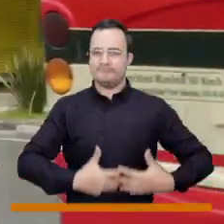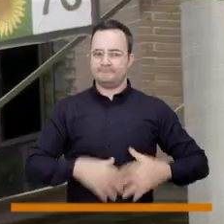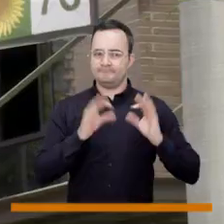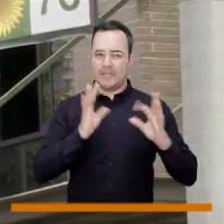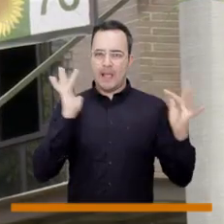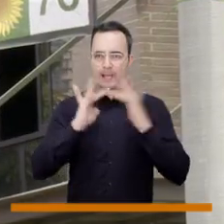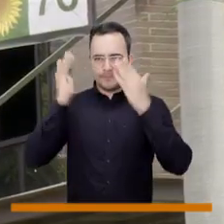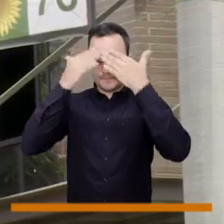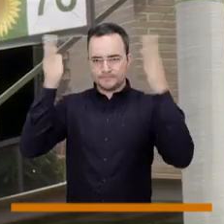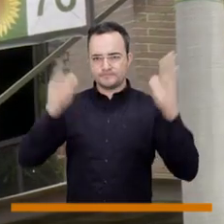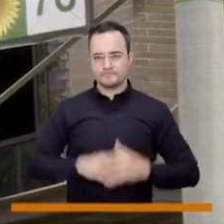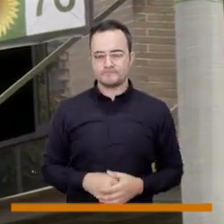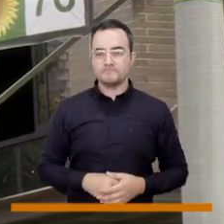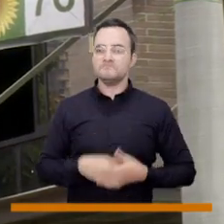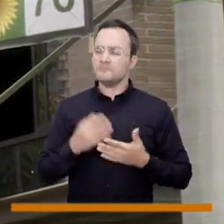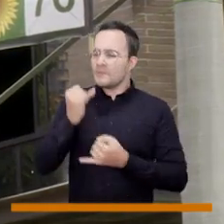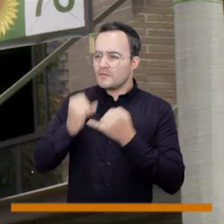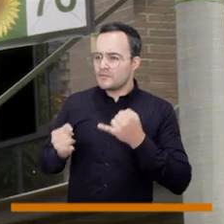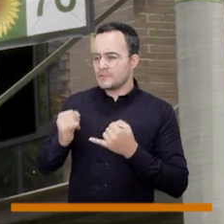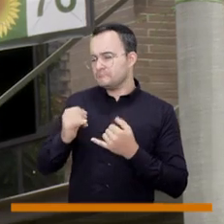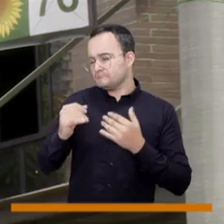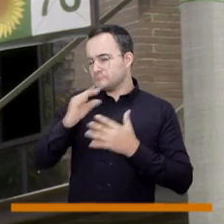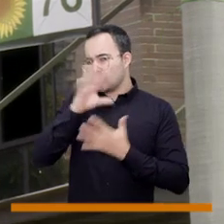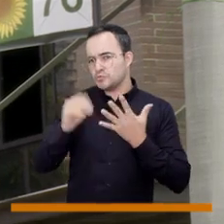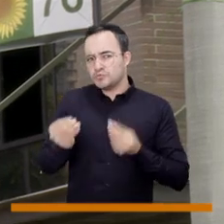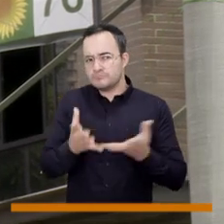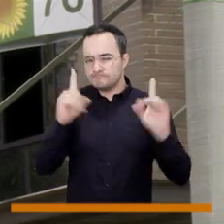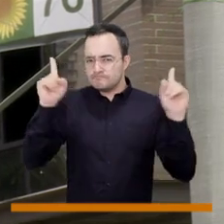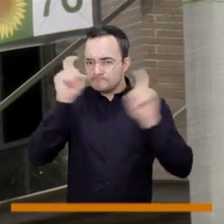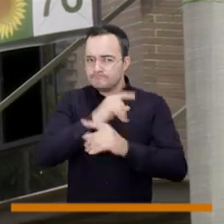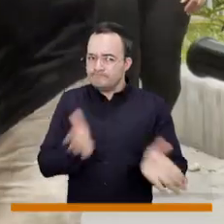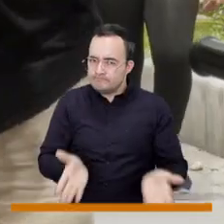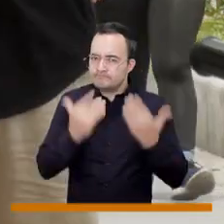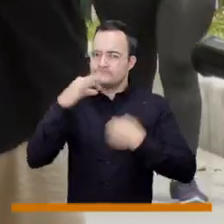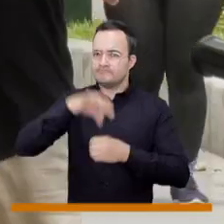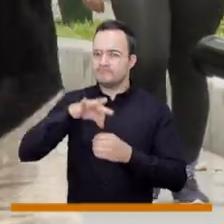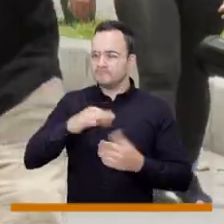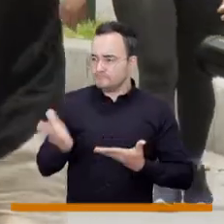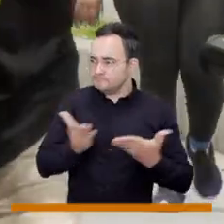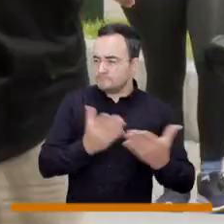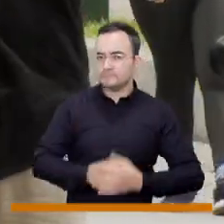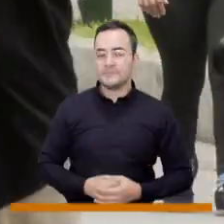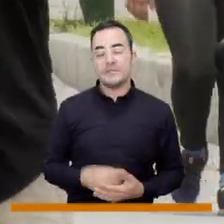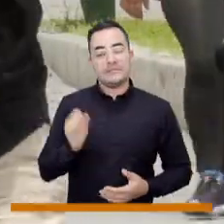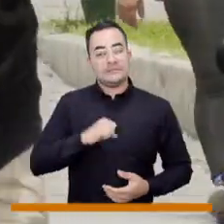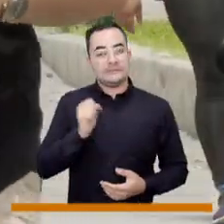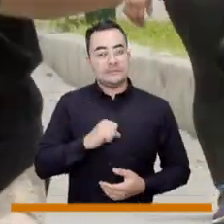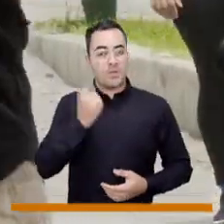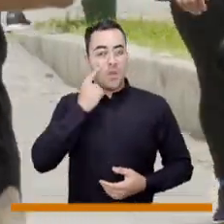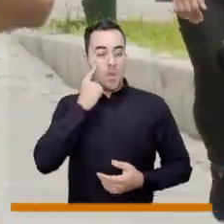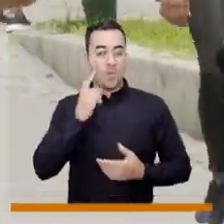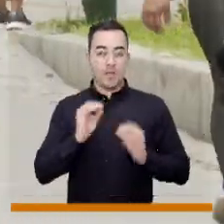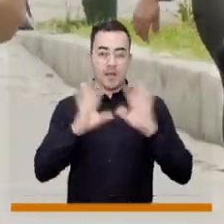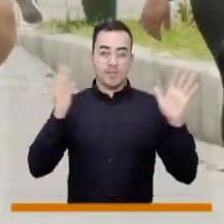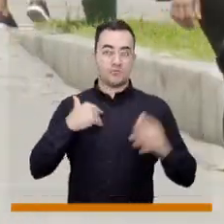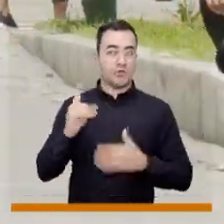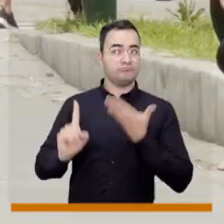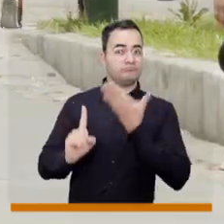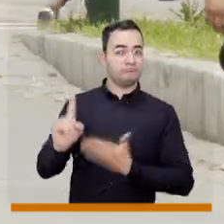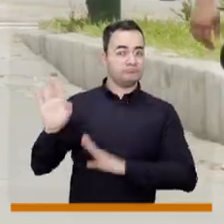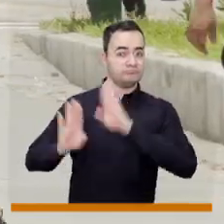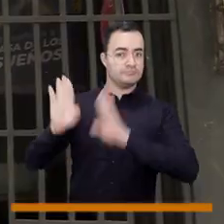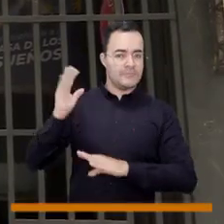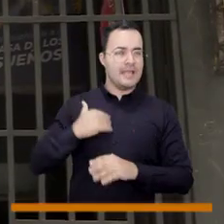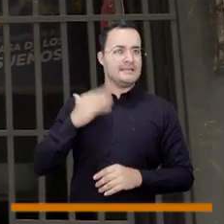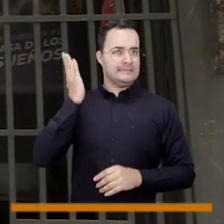Marta démosle una reflexión final a esas personas que van a votar en estas elecciones mirar muy bien si yo quiero este